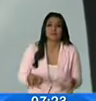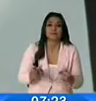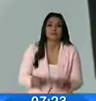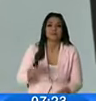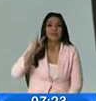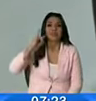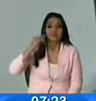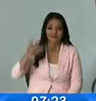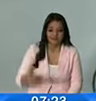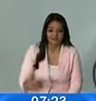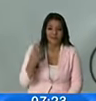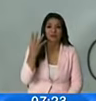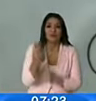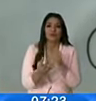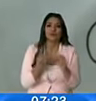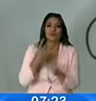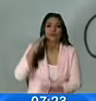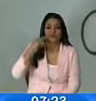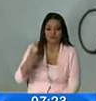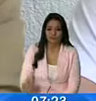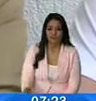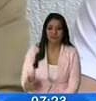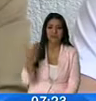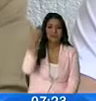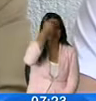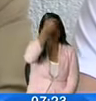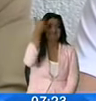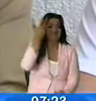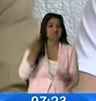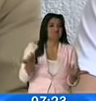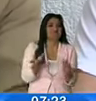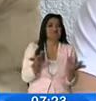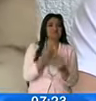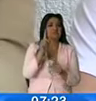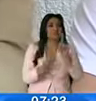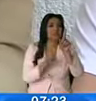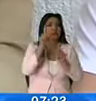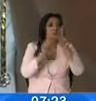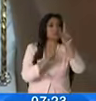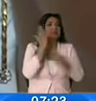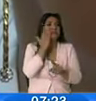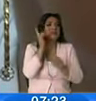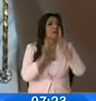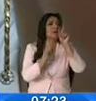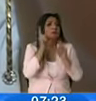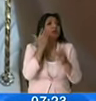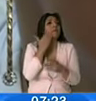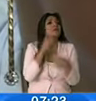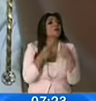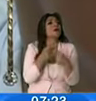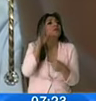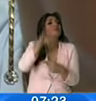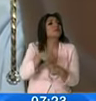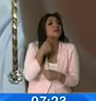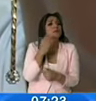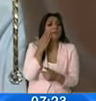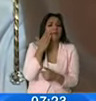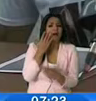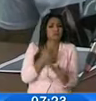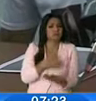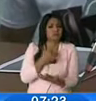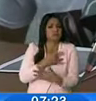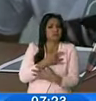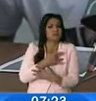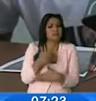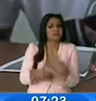de una niña de 4 años de edad, quien ajena a la cruda realidad sigue preguntando por su madre, que cuándo volverá, una pregunta que solo